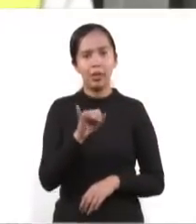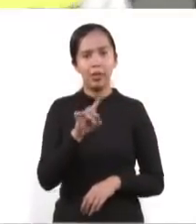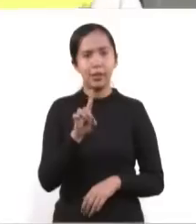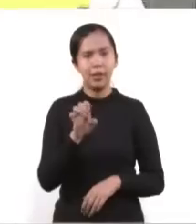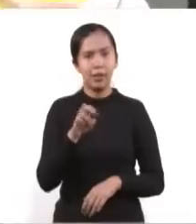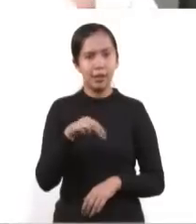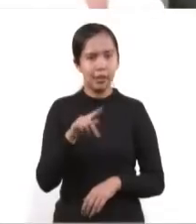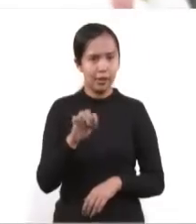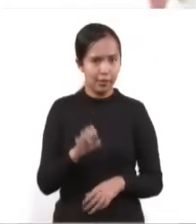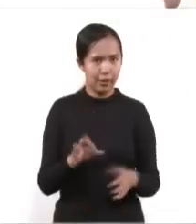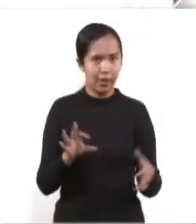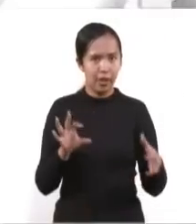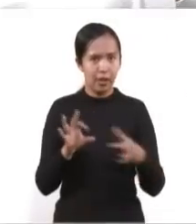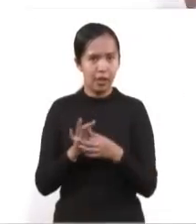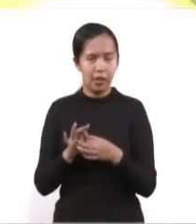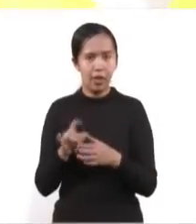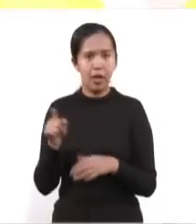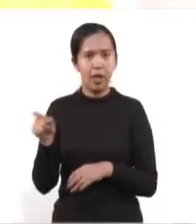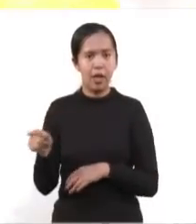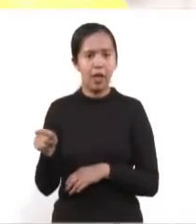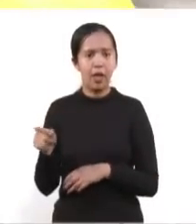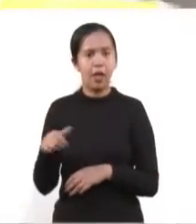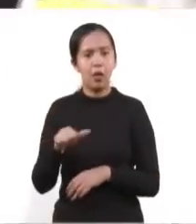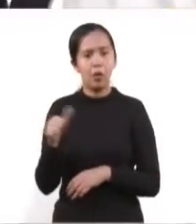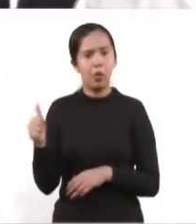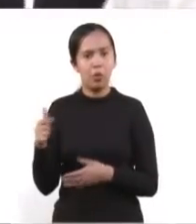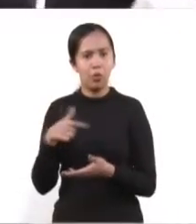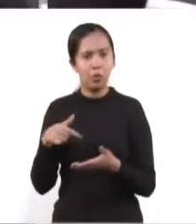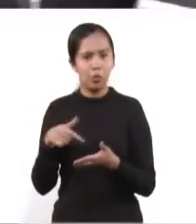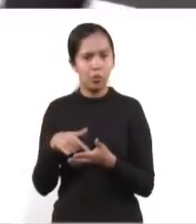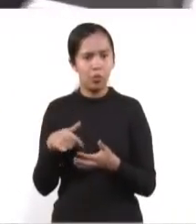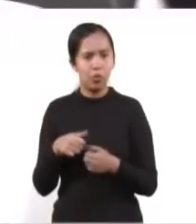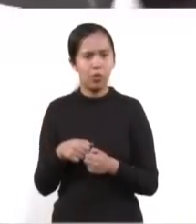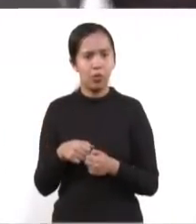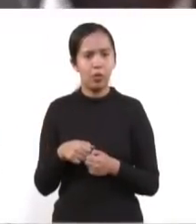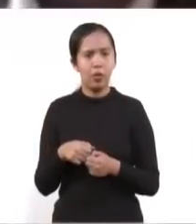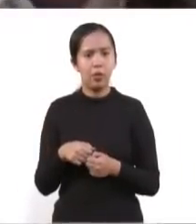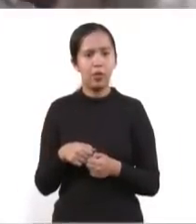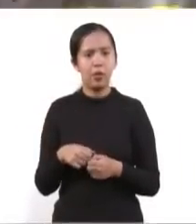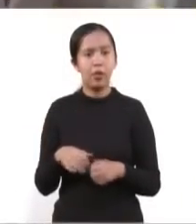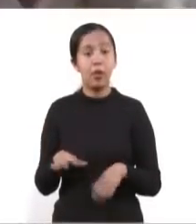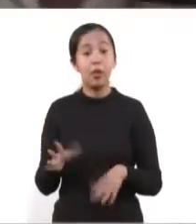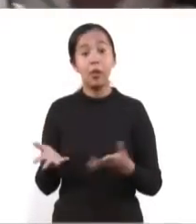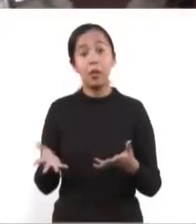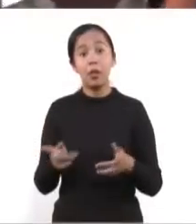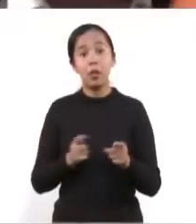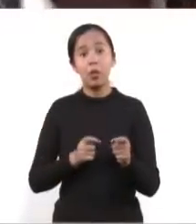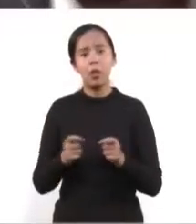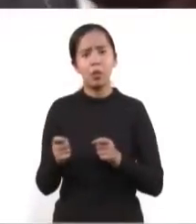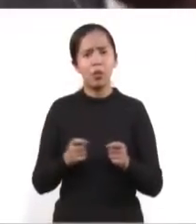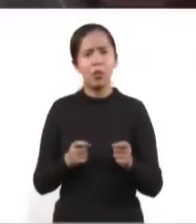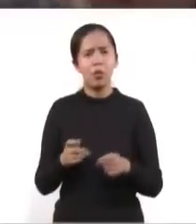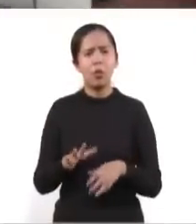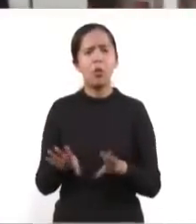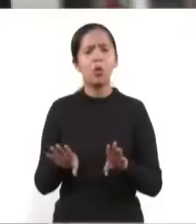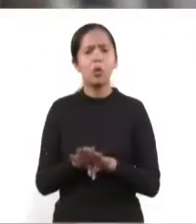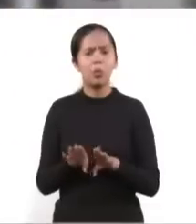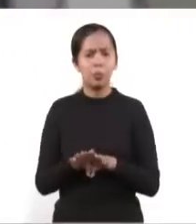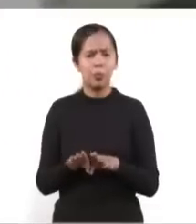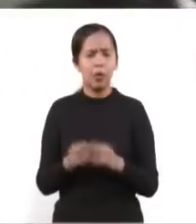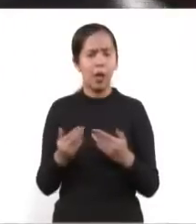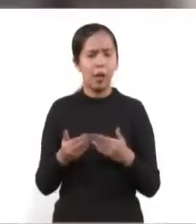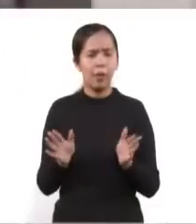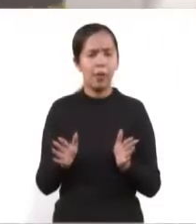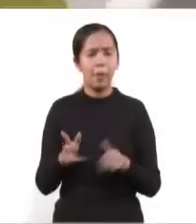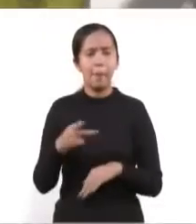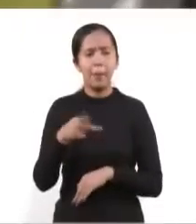de Michoacán, con el que viene de Grijalva. En lo general lo operamos abierto. Pero si hubiese una falla,